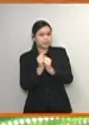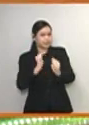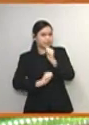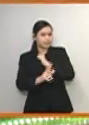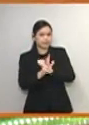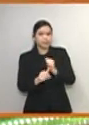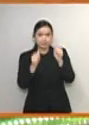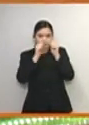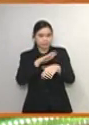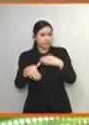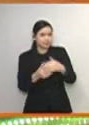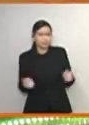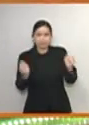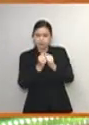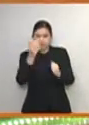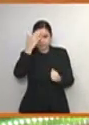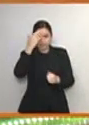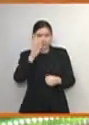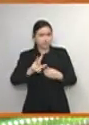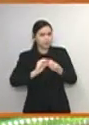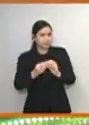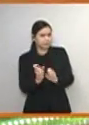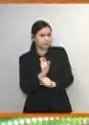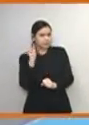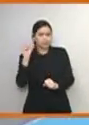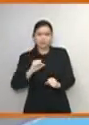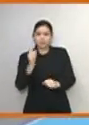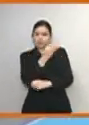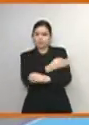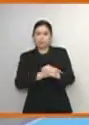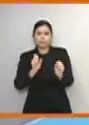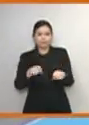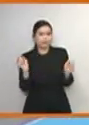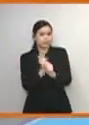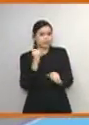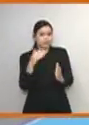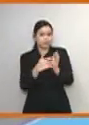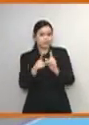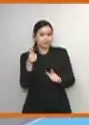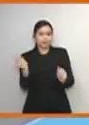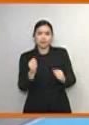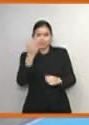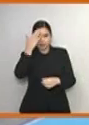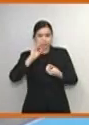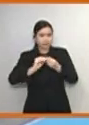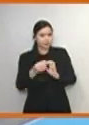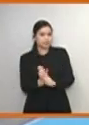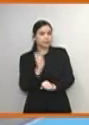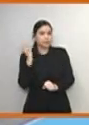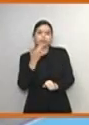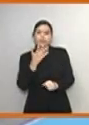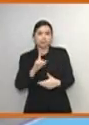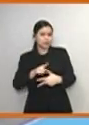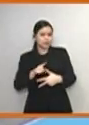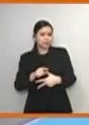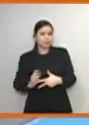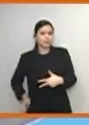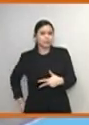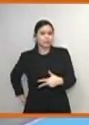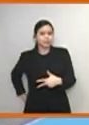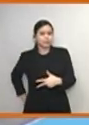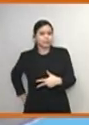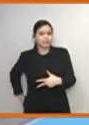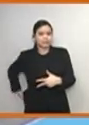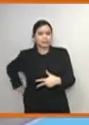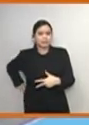3. Atentos y acompáñame a conocer los tres números ganadores que te van a ganar sin identidad. Primer número ganador, suerte. Y este es